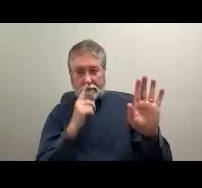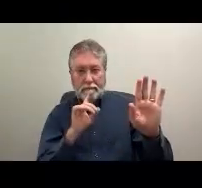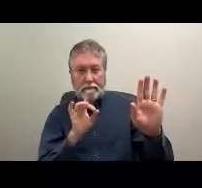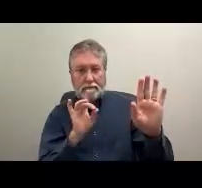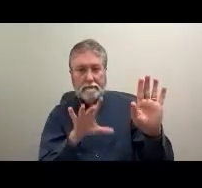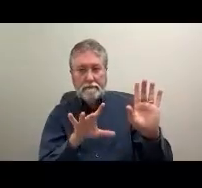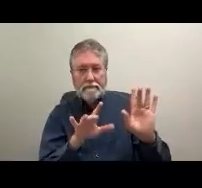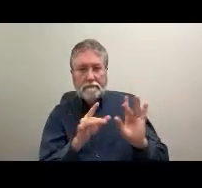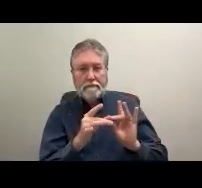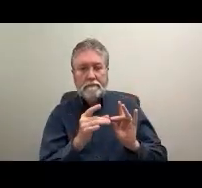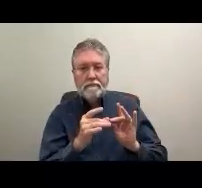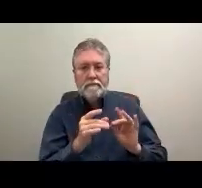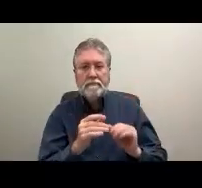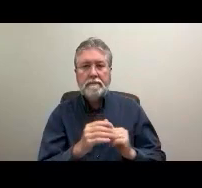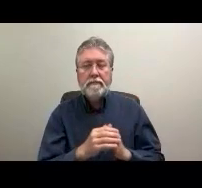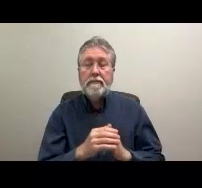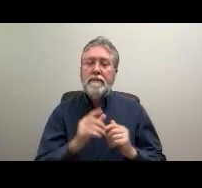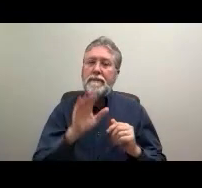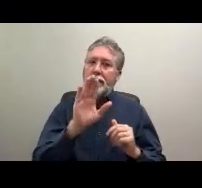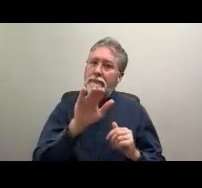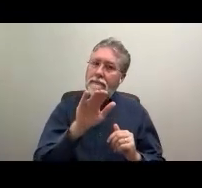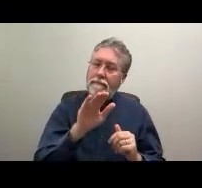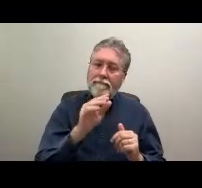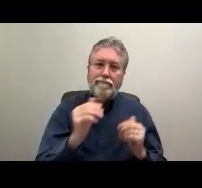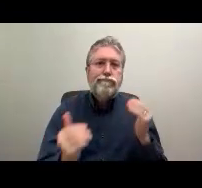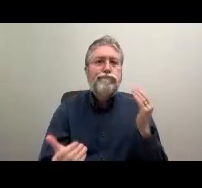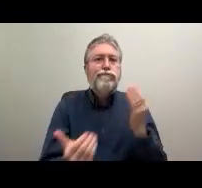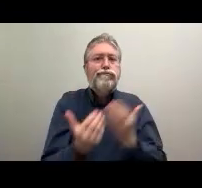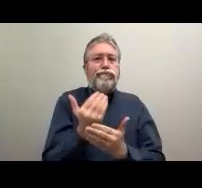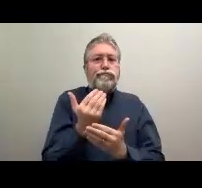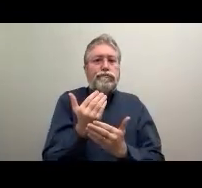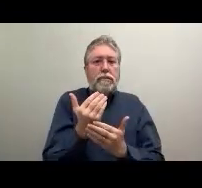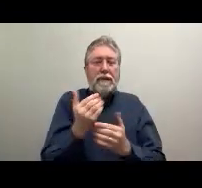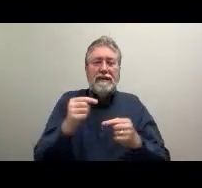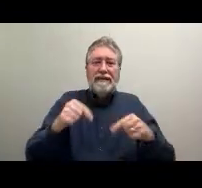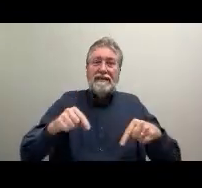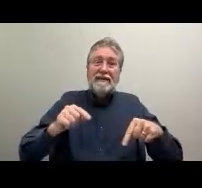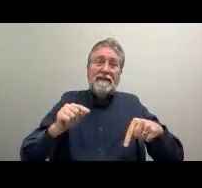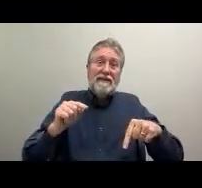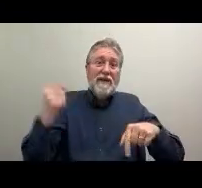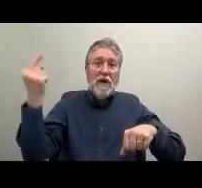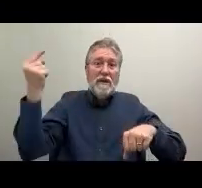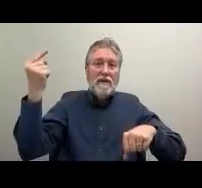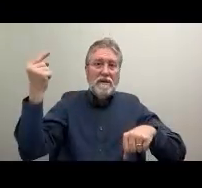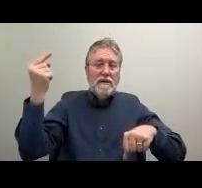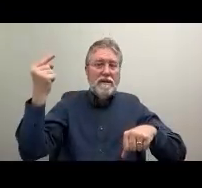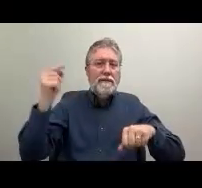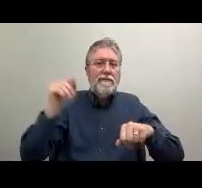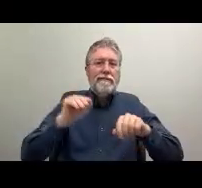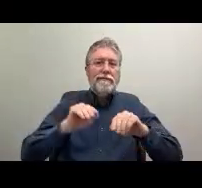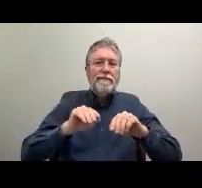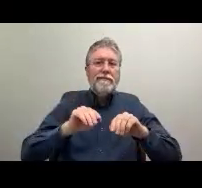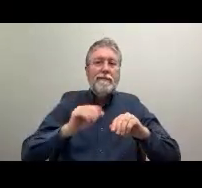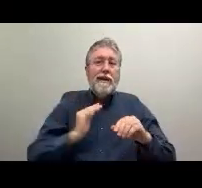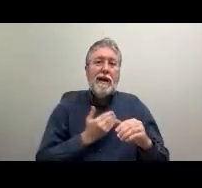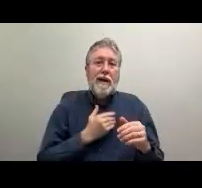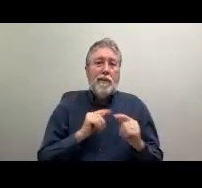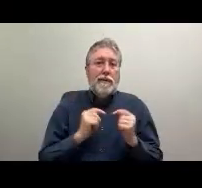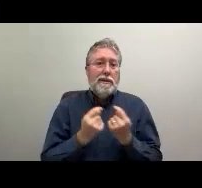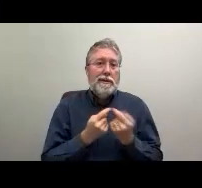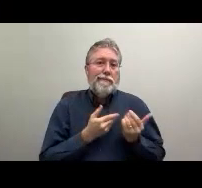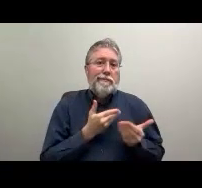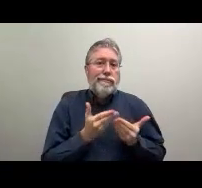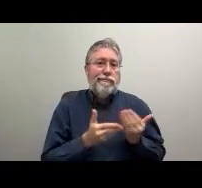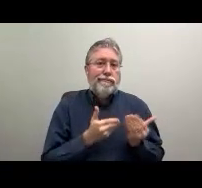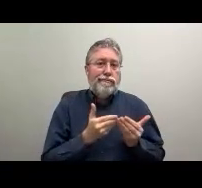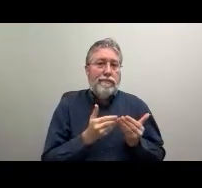Esto es completamente nuevo. Esta es la primera vez que se ha presentado fuera de nuestro equipo, así que estamos